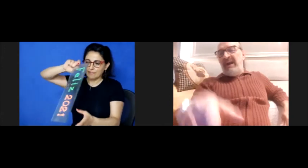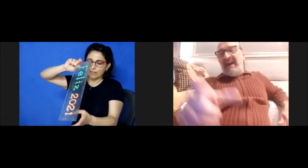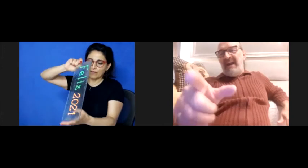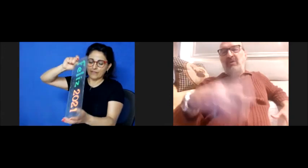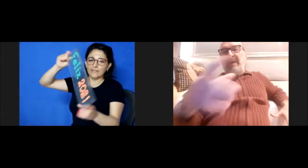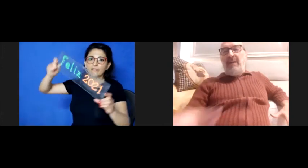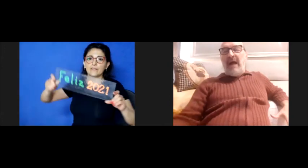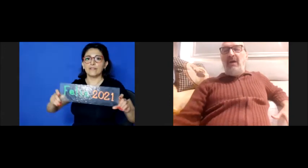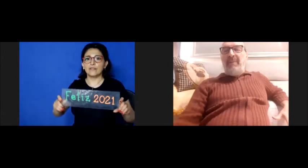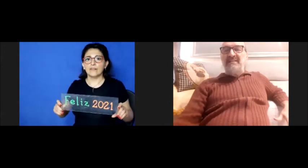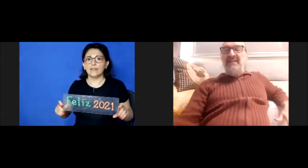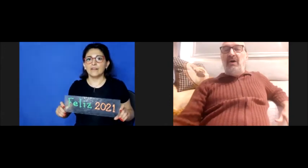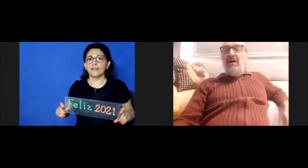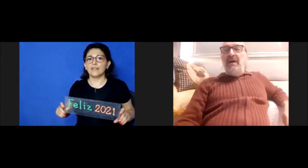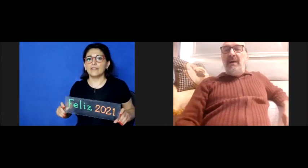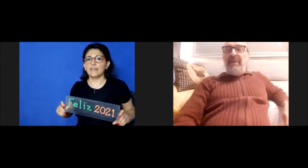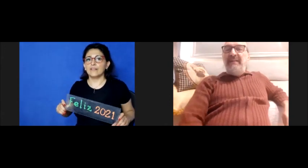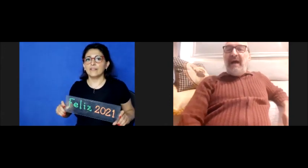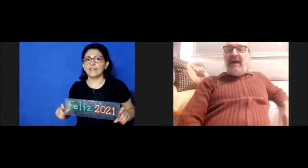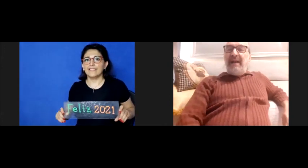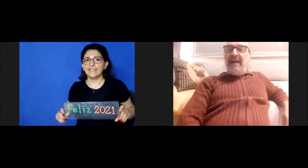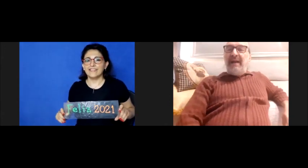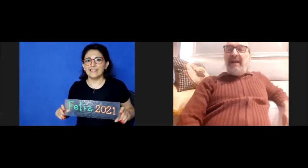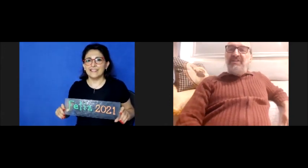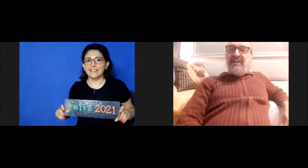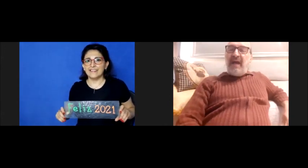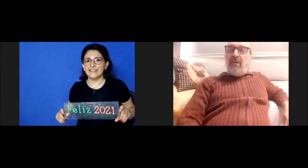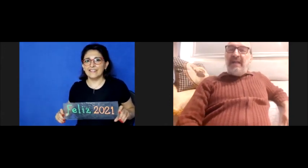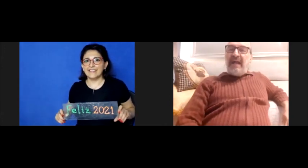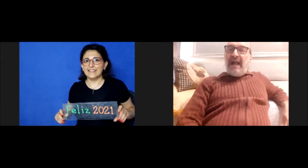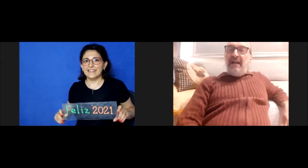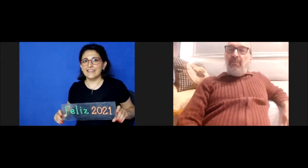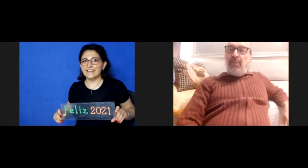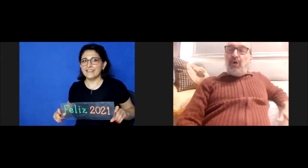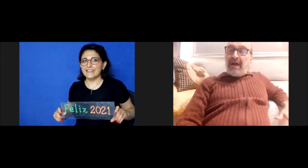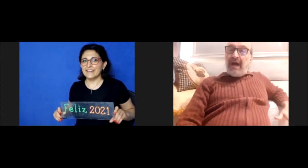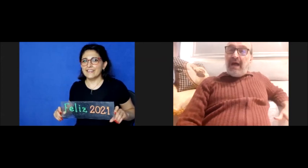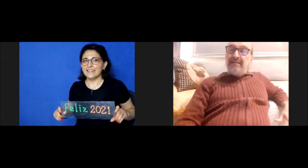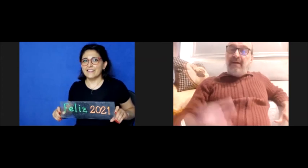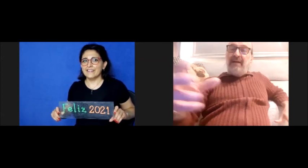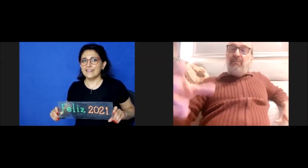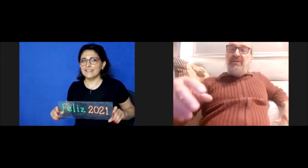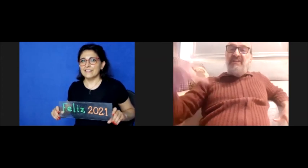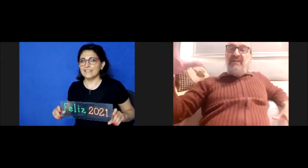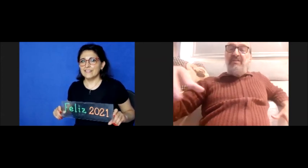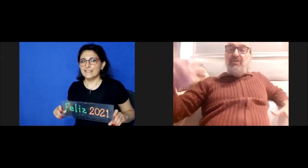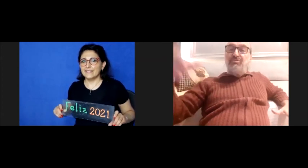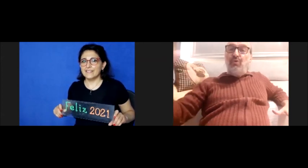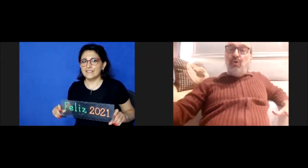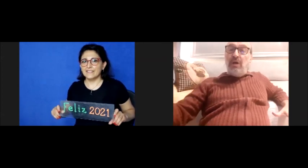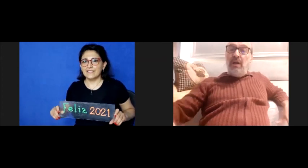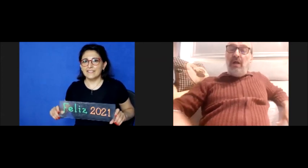que no eran esto, me era algo parecido. Agarraba botellitas de agua mineral un poco rara, ¿sabes? Esta botella de